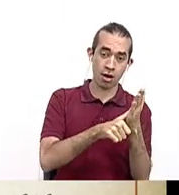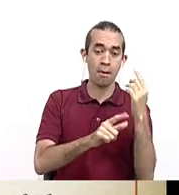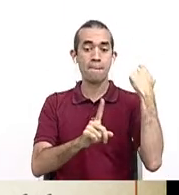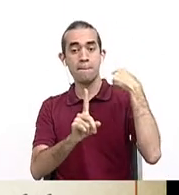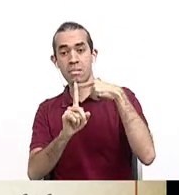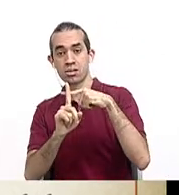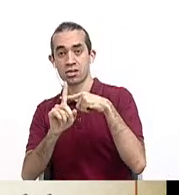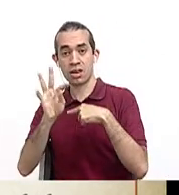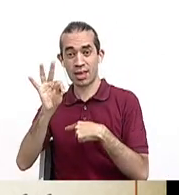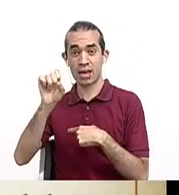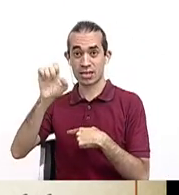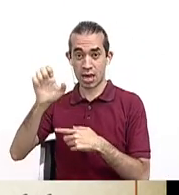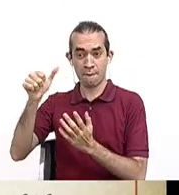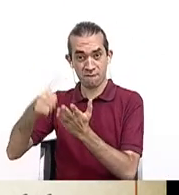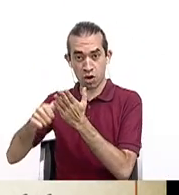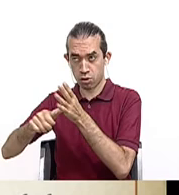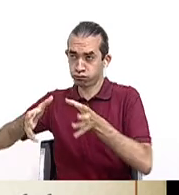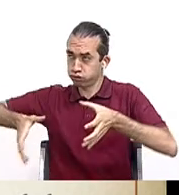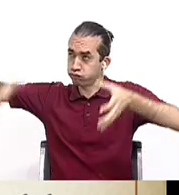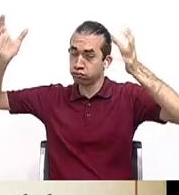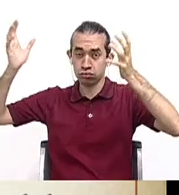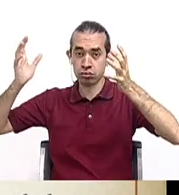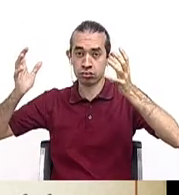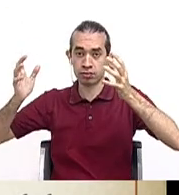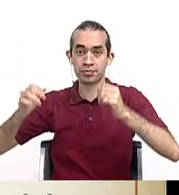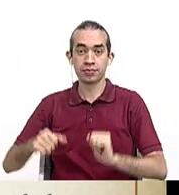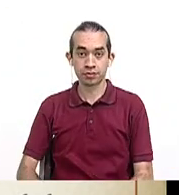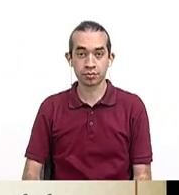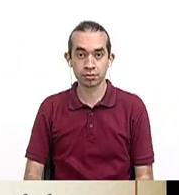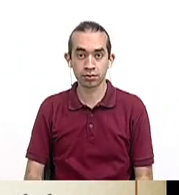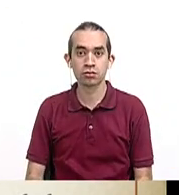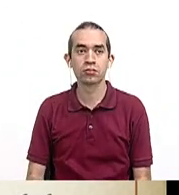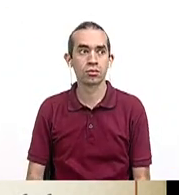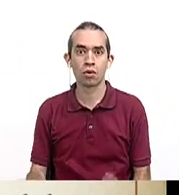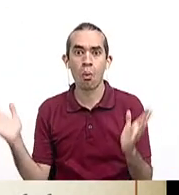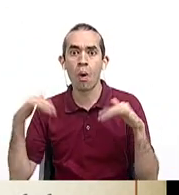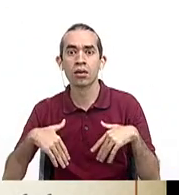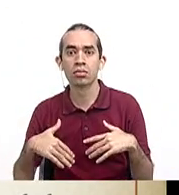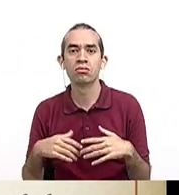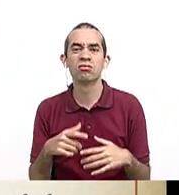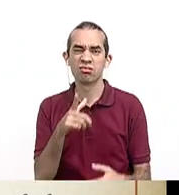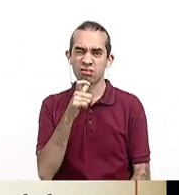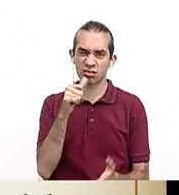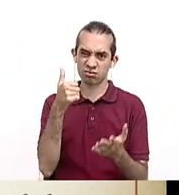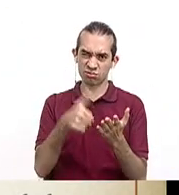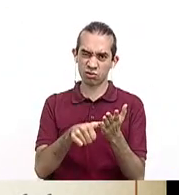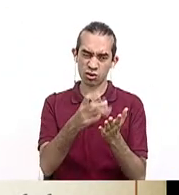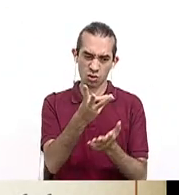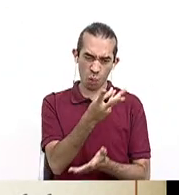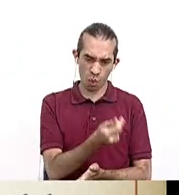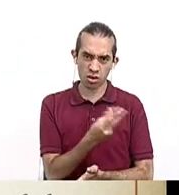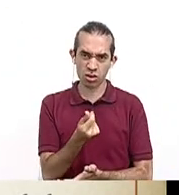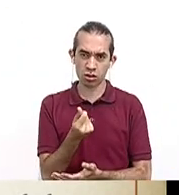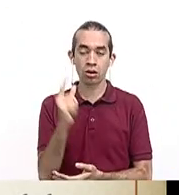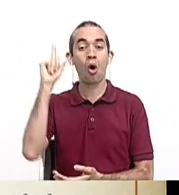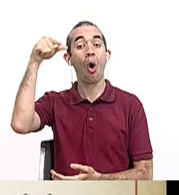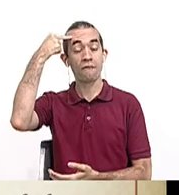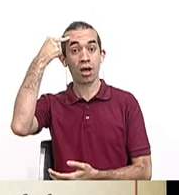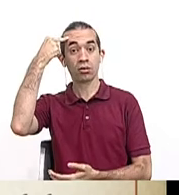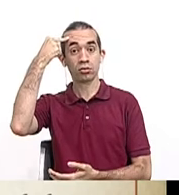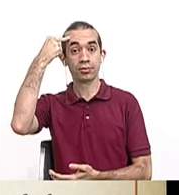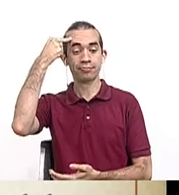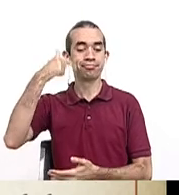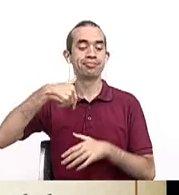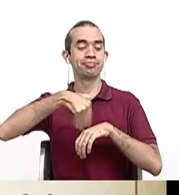encargaba de contar los votos las personas pérez que el gobierno enviaba como tales así que lamentablemente